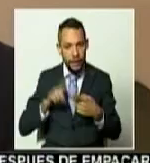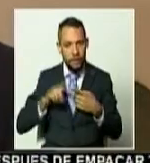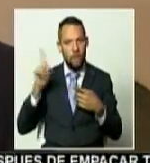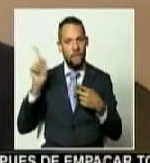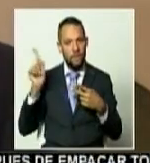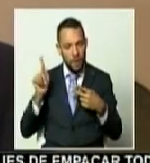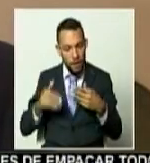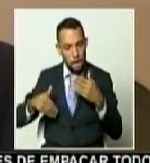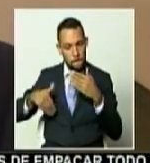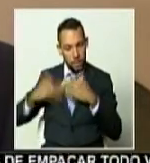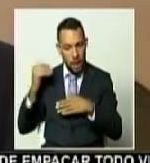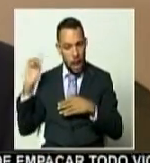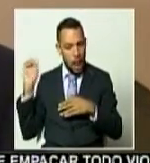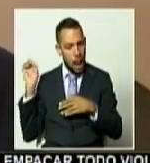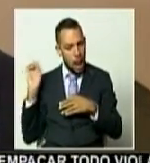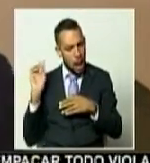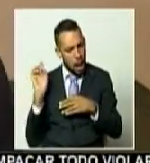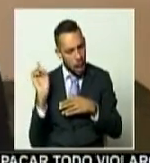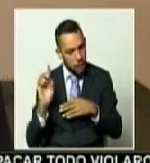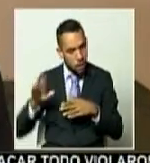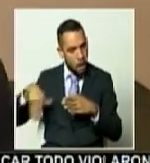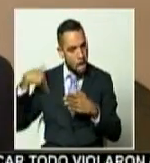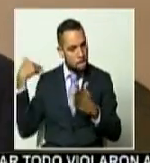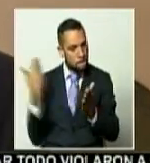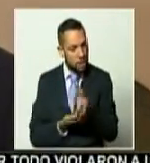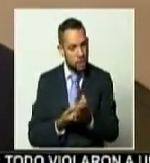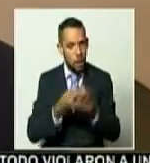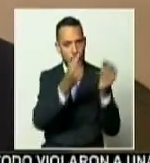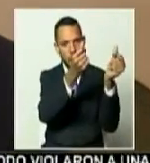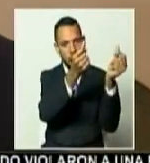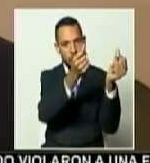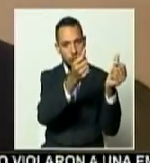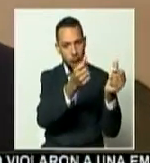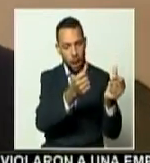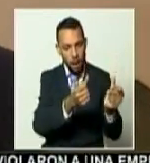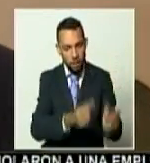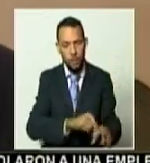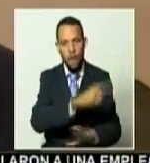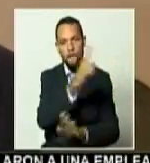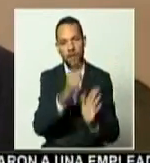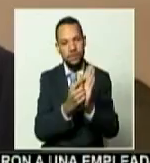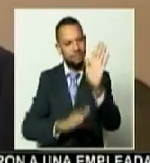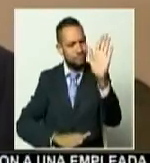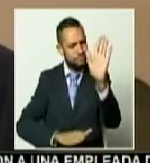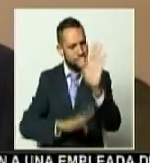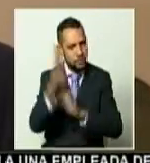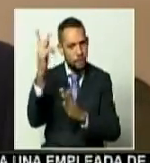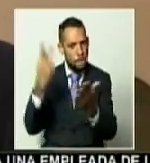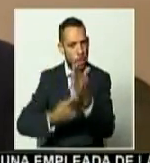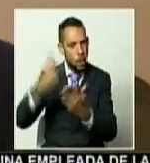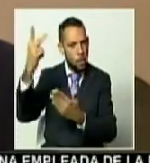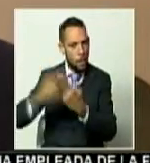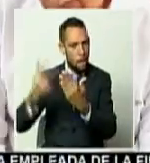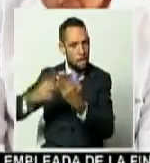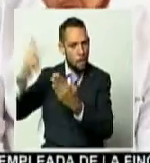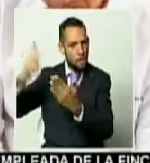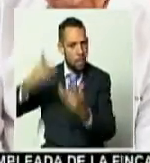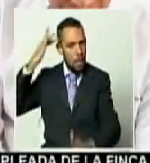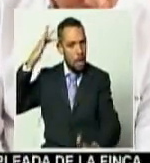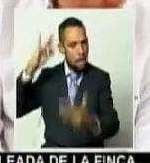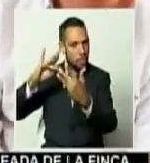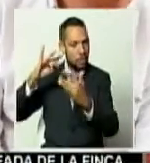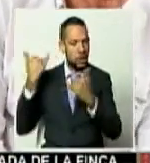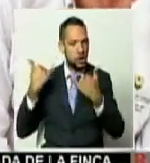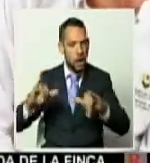nosotros empezamos a hacer todo el ejercicio, no solo para el presupuesto, sino para la construcción del plan de desarrollo, el cual tiene que tener total coherencia. El